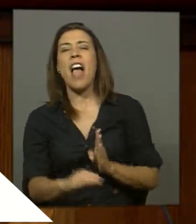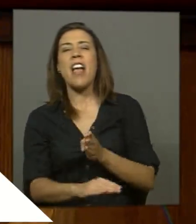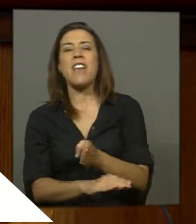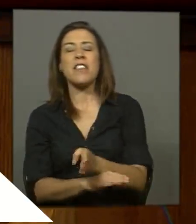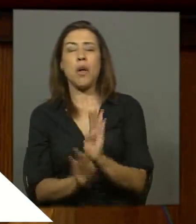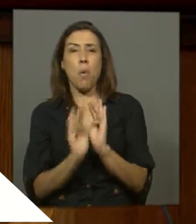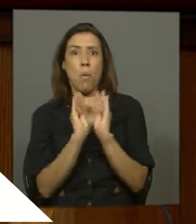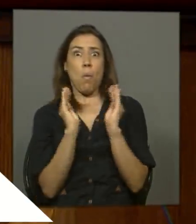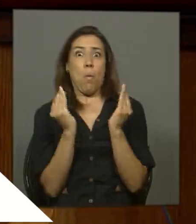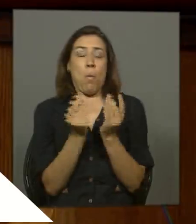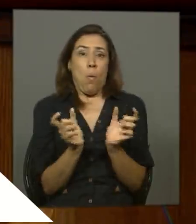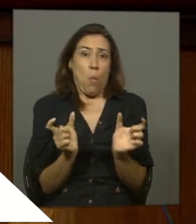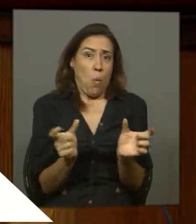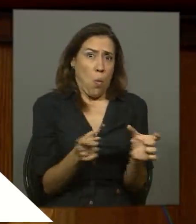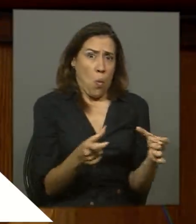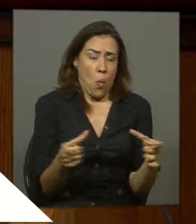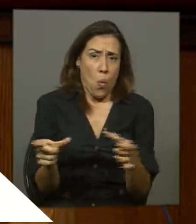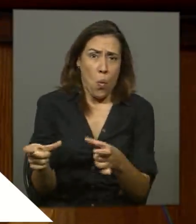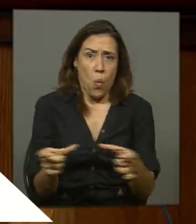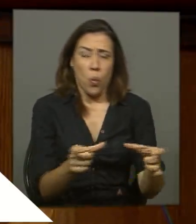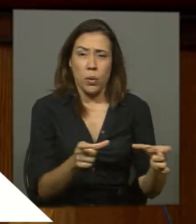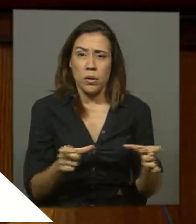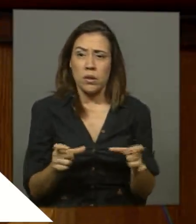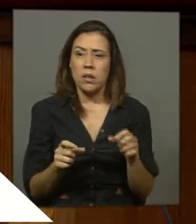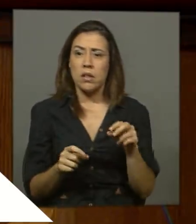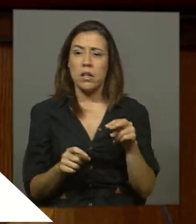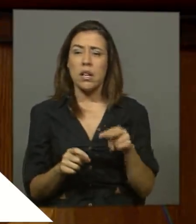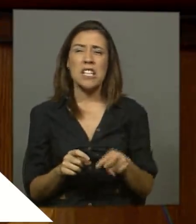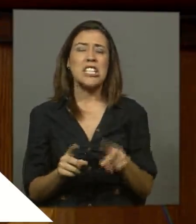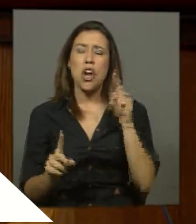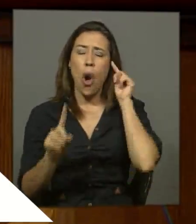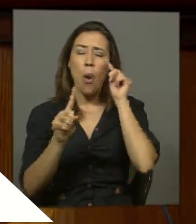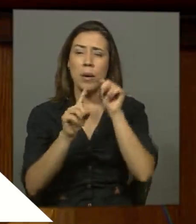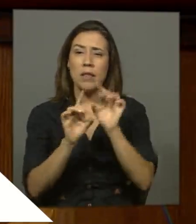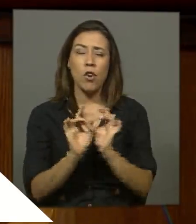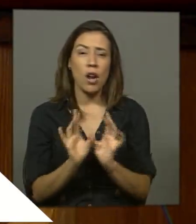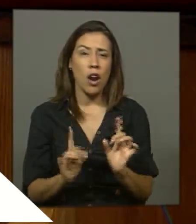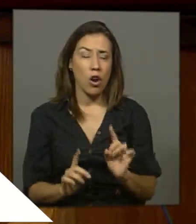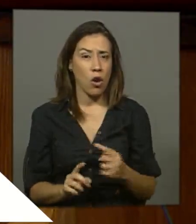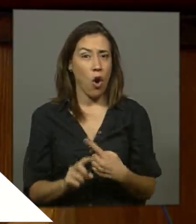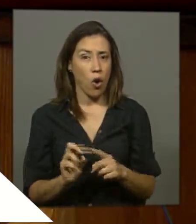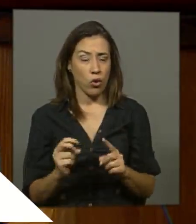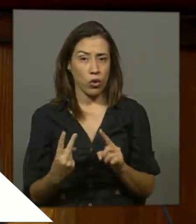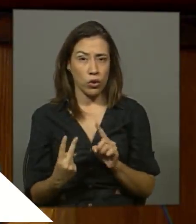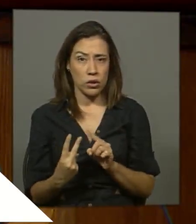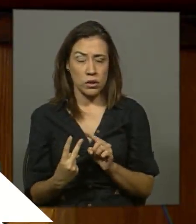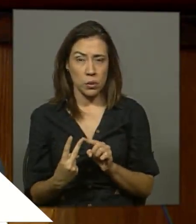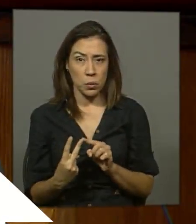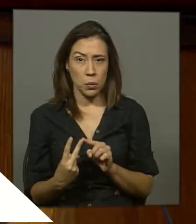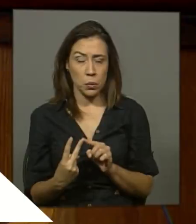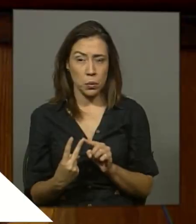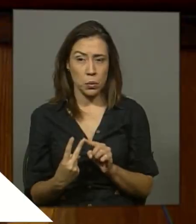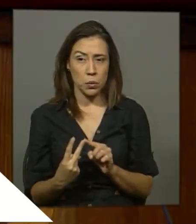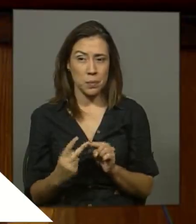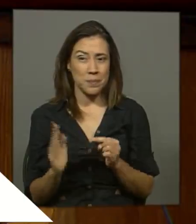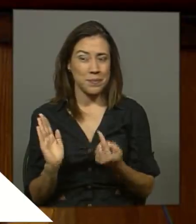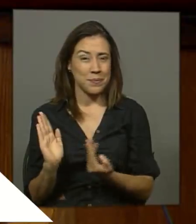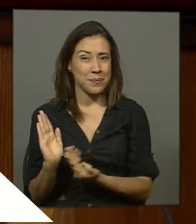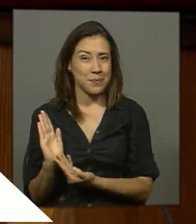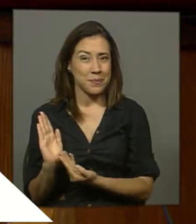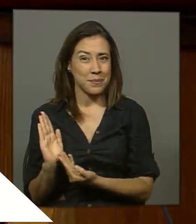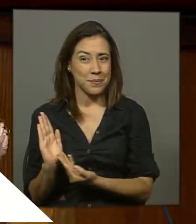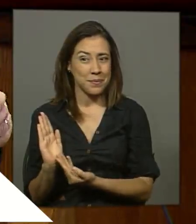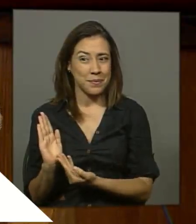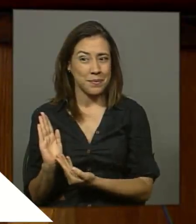blindadas y sin un objetivo bien concreto en segundo lugar esta